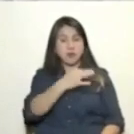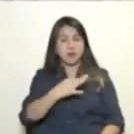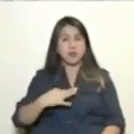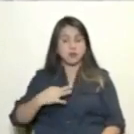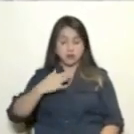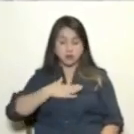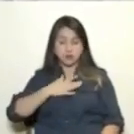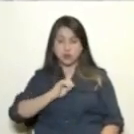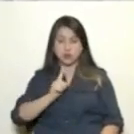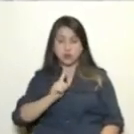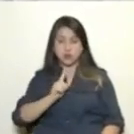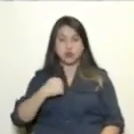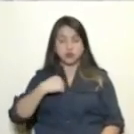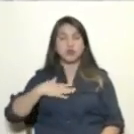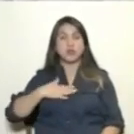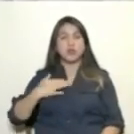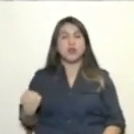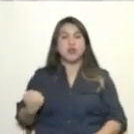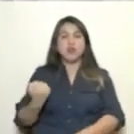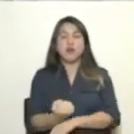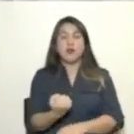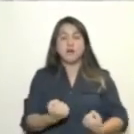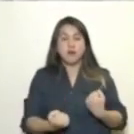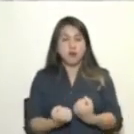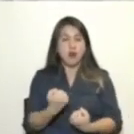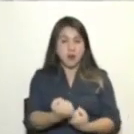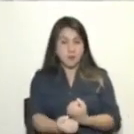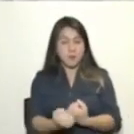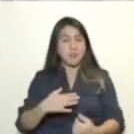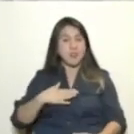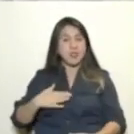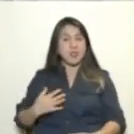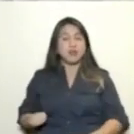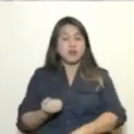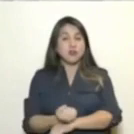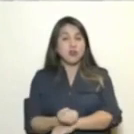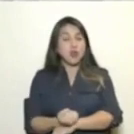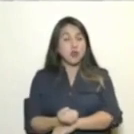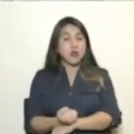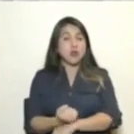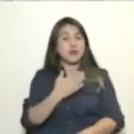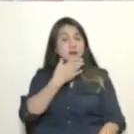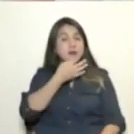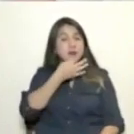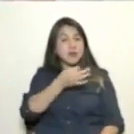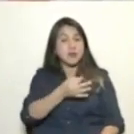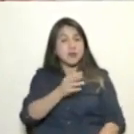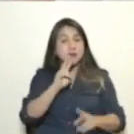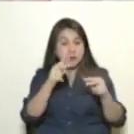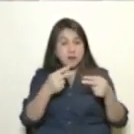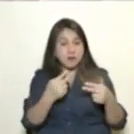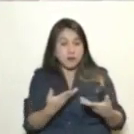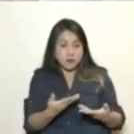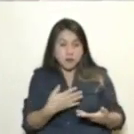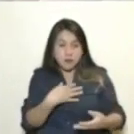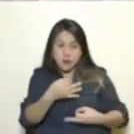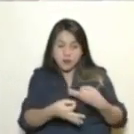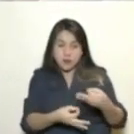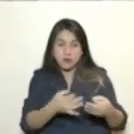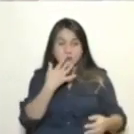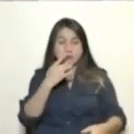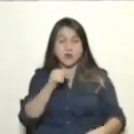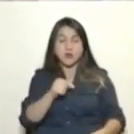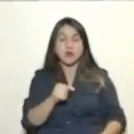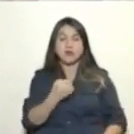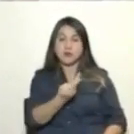no. Quiero colaborar. Ahora, cuando yo digo quiero colaborar, también estoy diciendo, escúcheme, ¿verdad? Ricardo, porque esto va